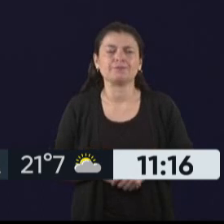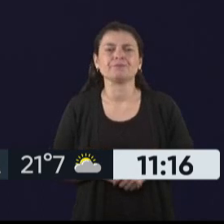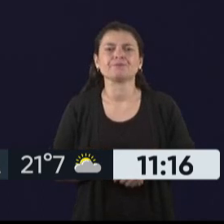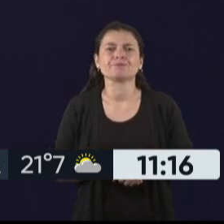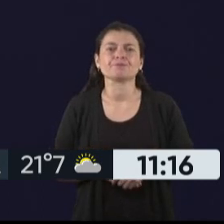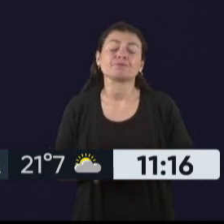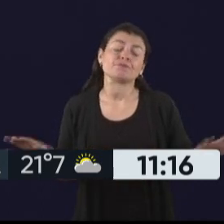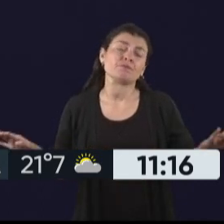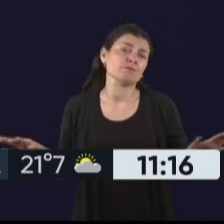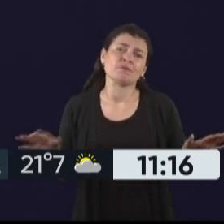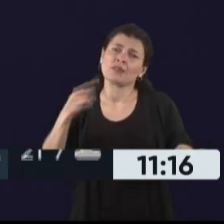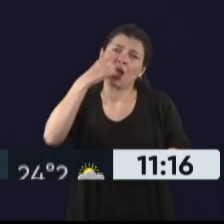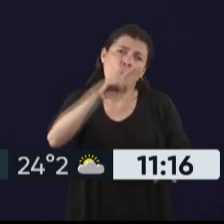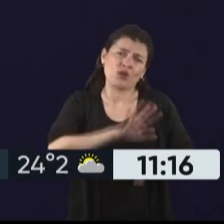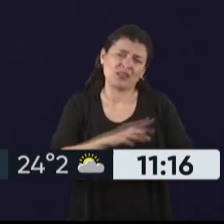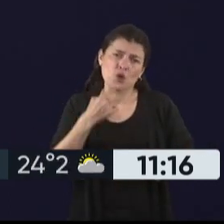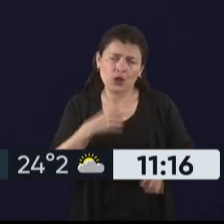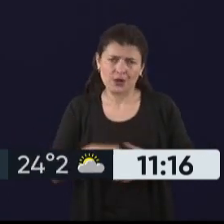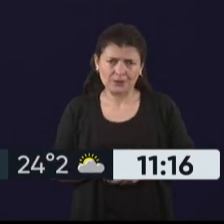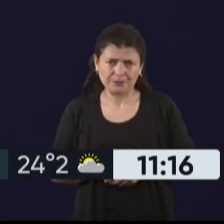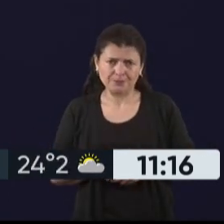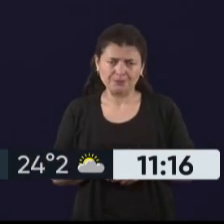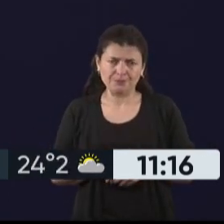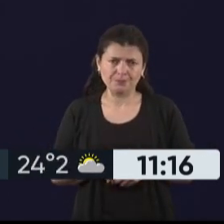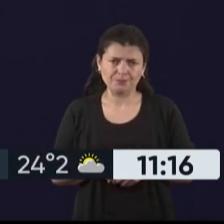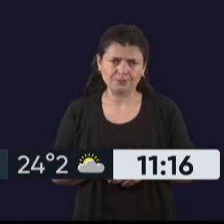y para cerrar y me abro a preguntas,